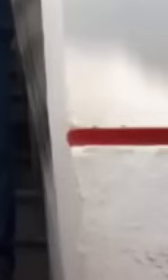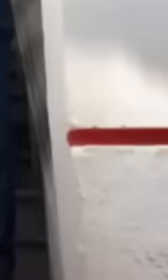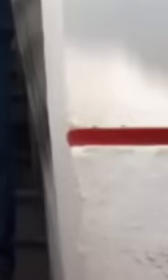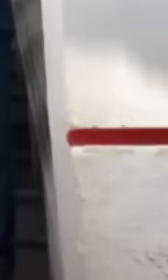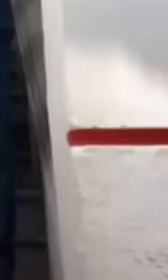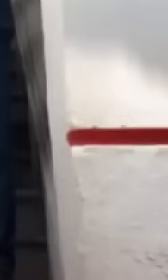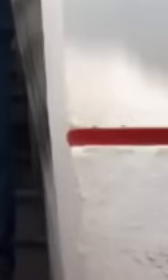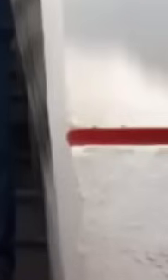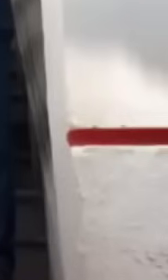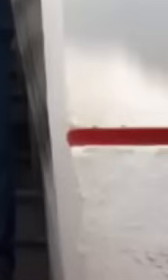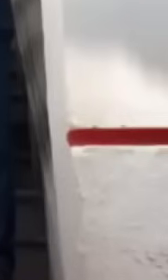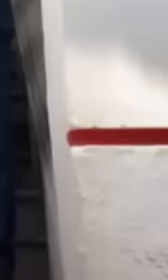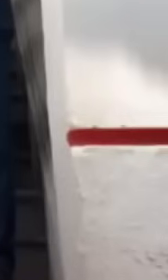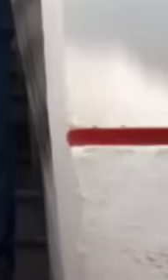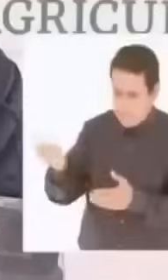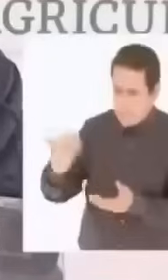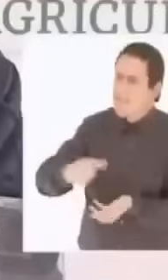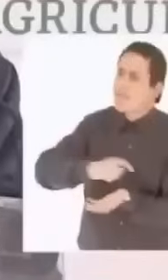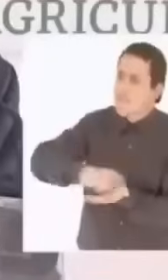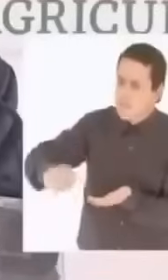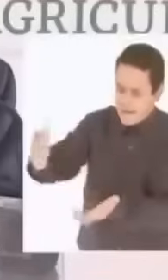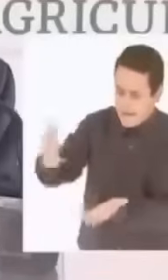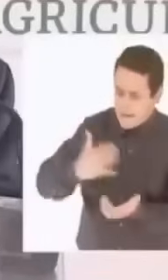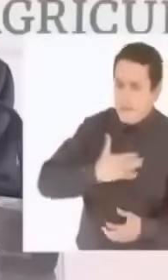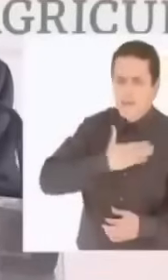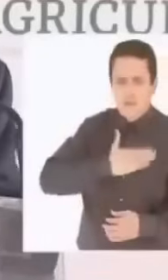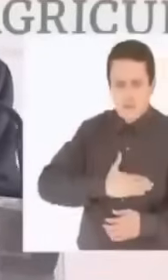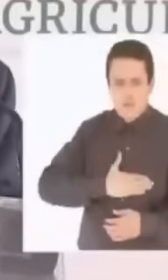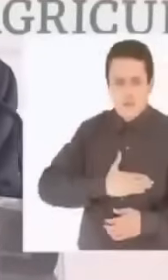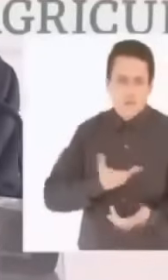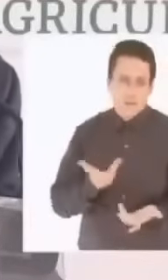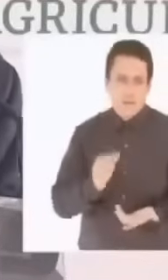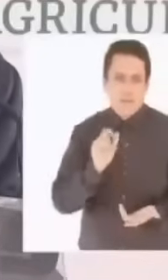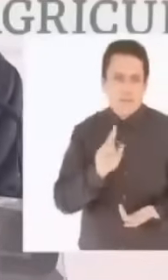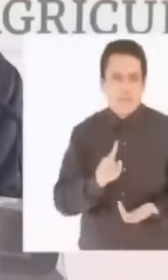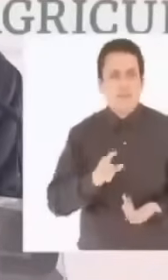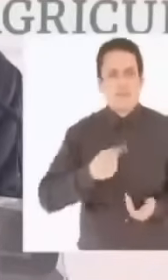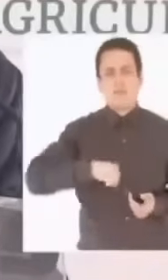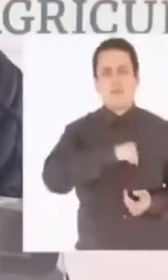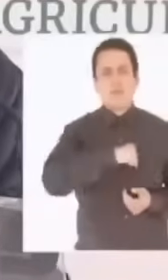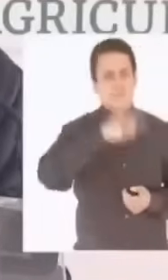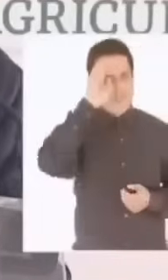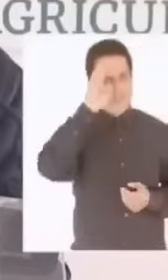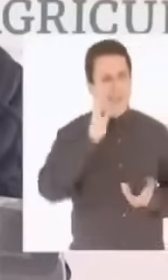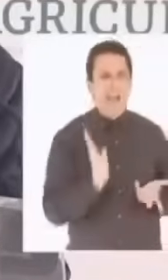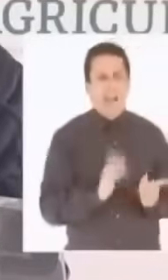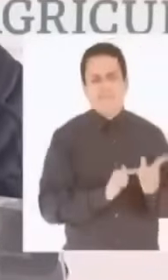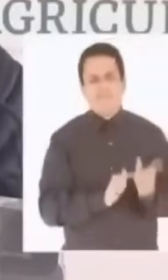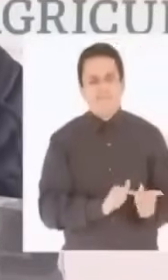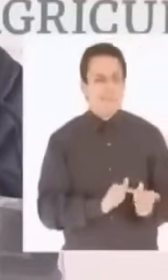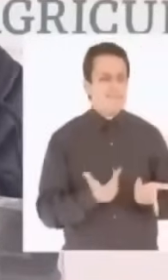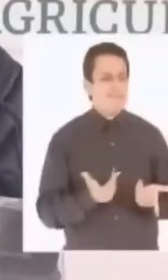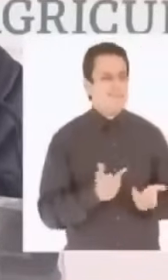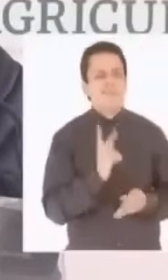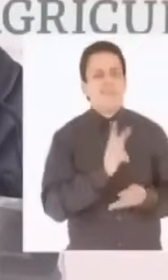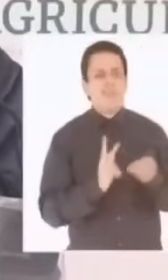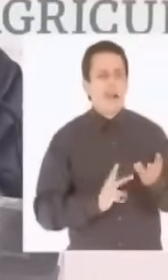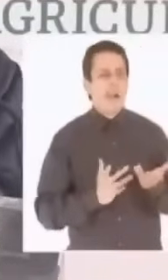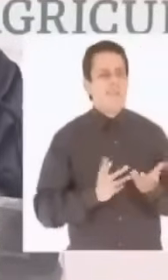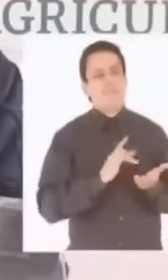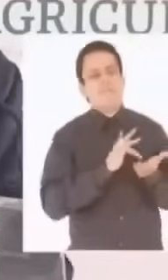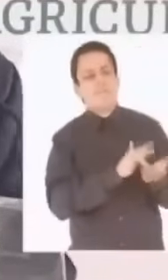Segalmex, están involucradas 4 personas de empresas privadas y también están involucrados